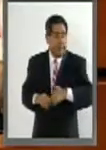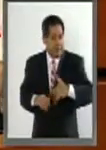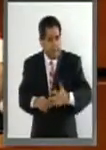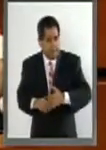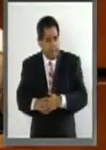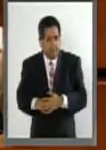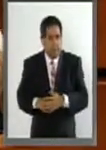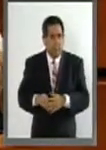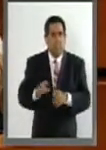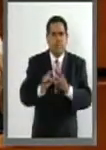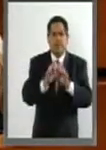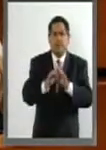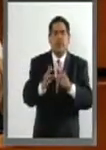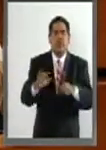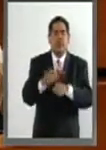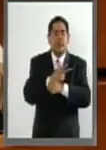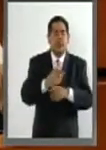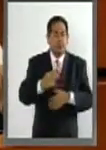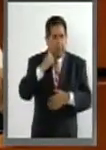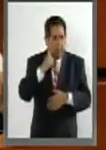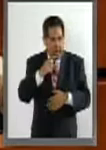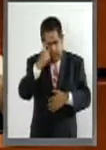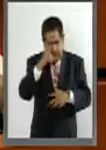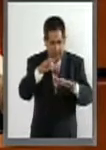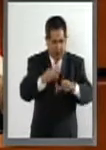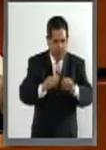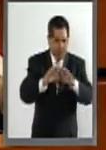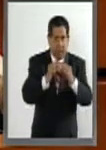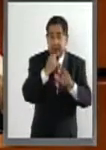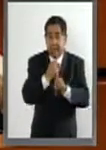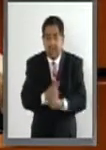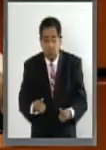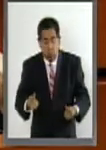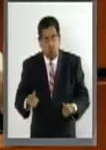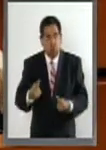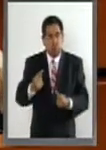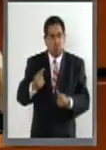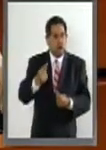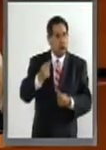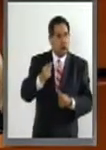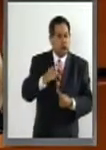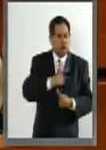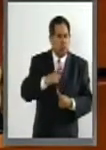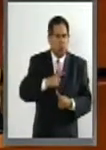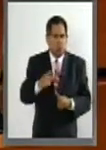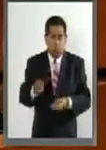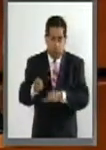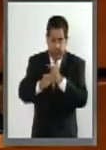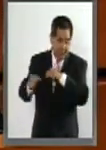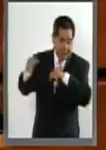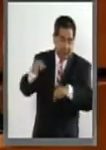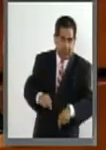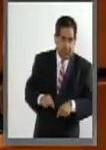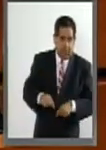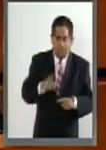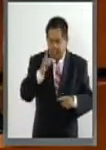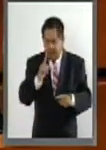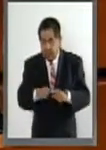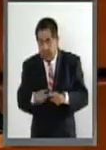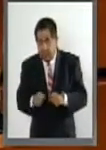que los eventos de aseguramiento de menores extranjeros en nuestro país